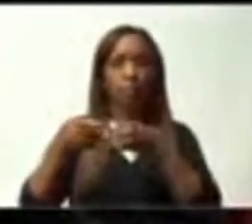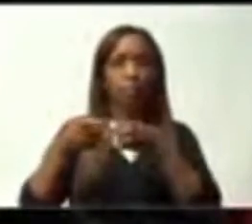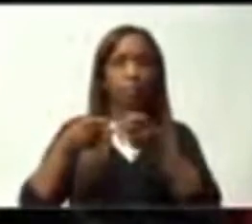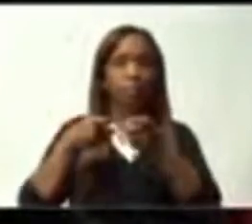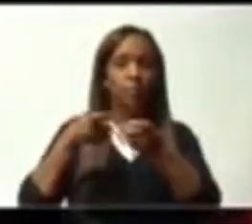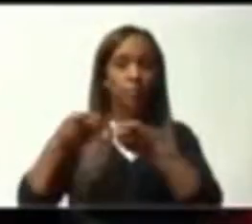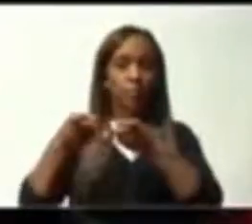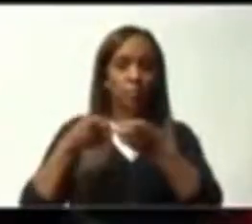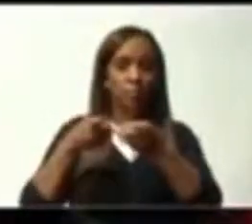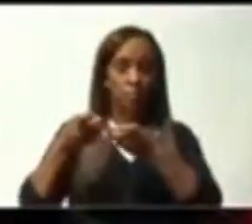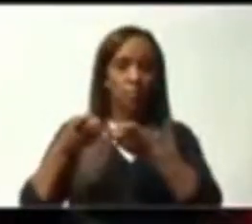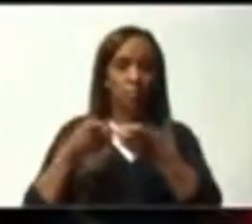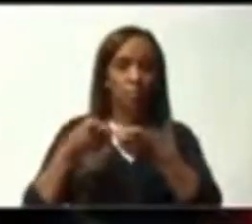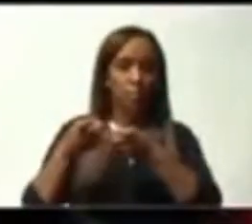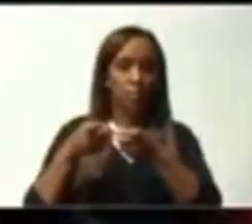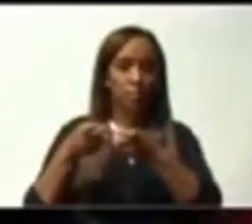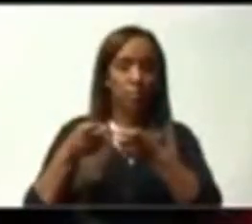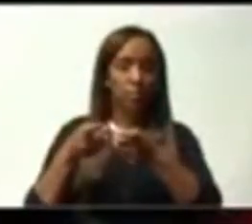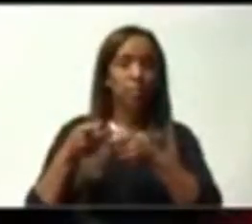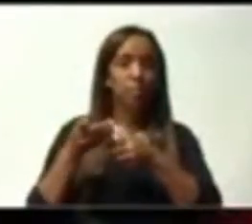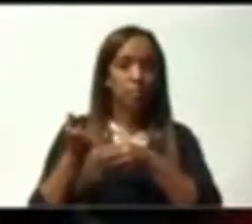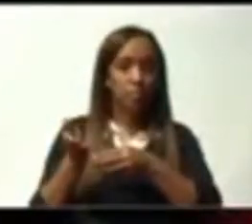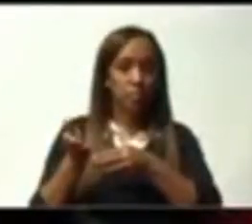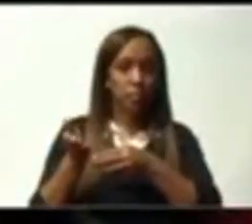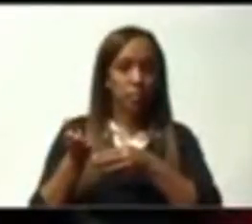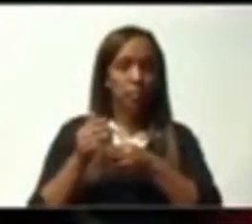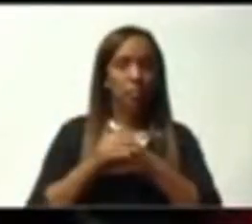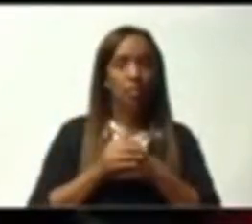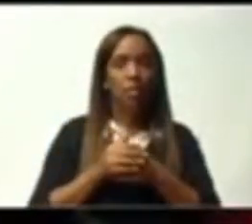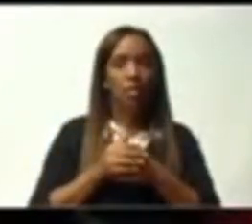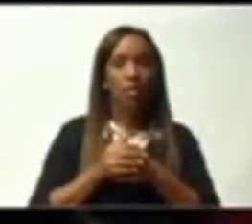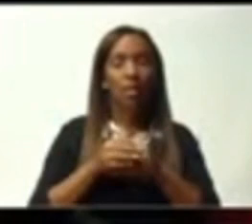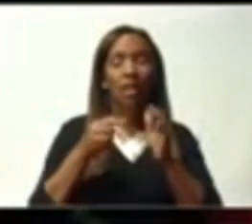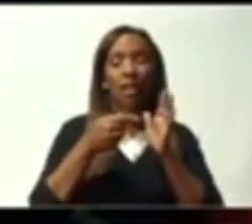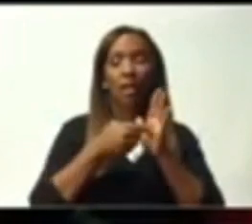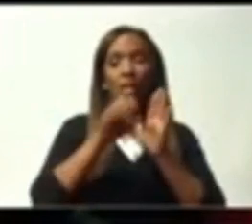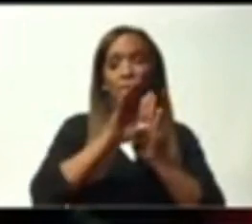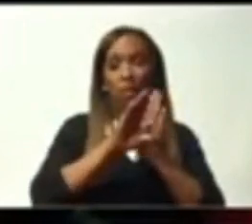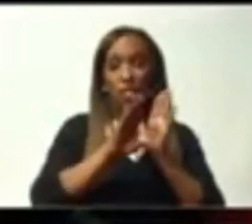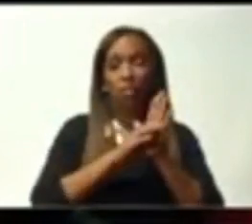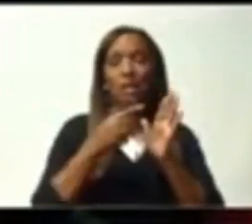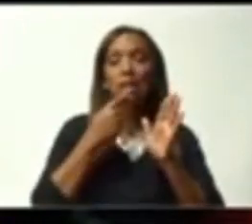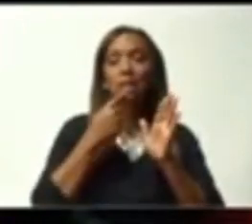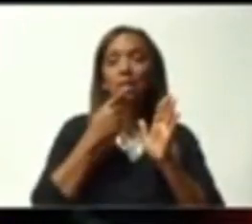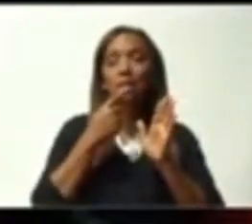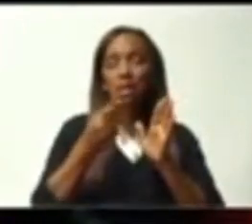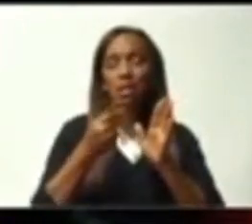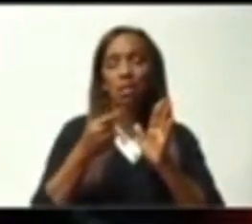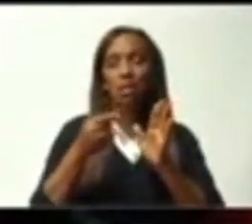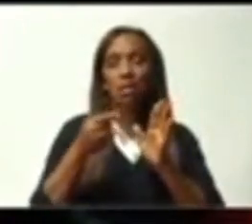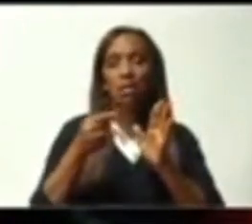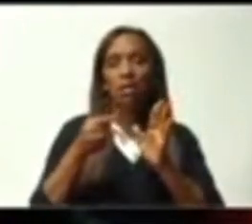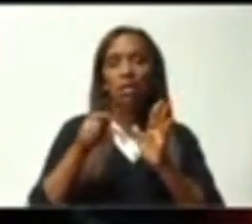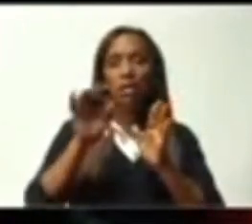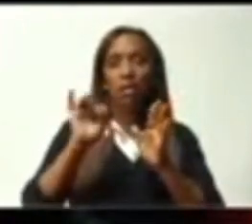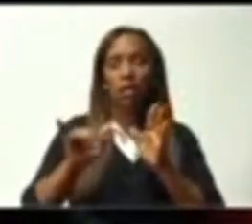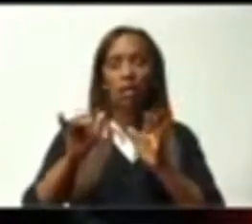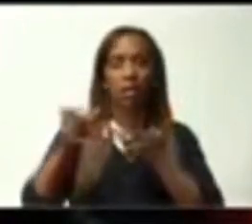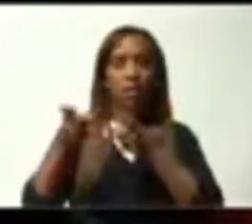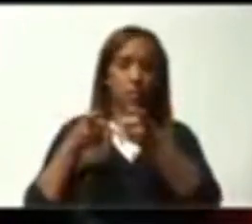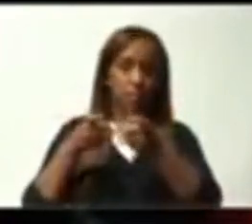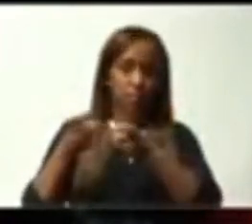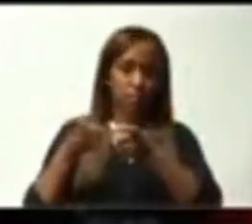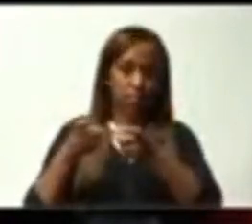de administración de bienes y disposición de bienes incautados y abandonados en los procesos penales, en los